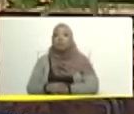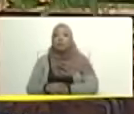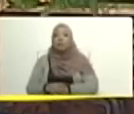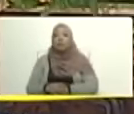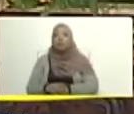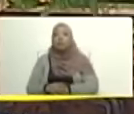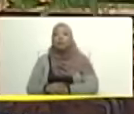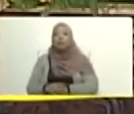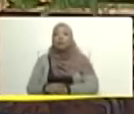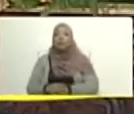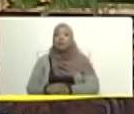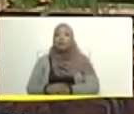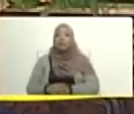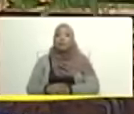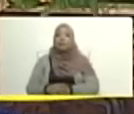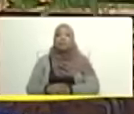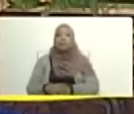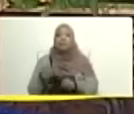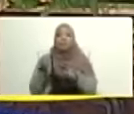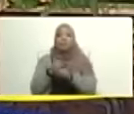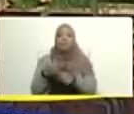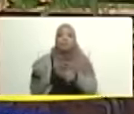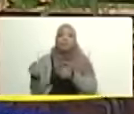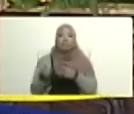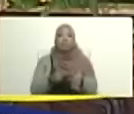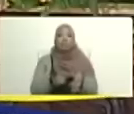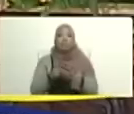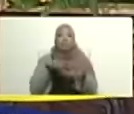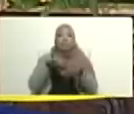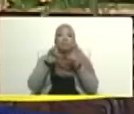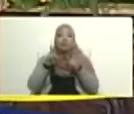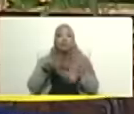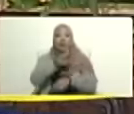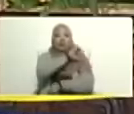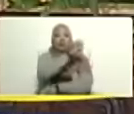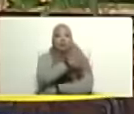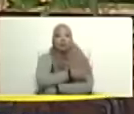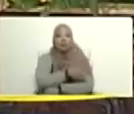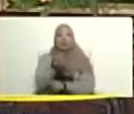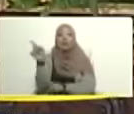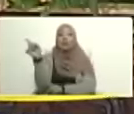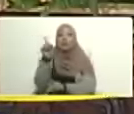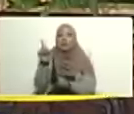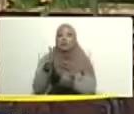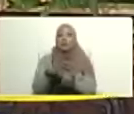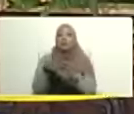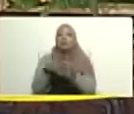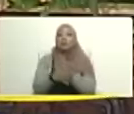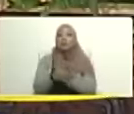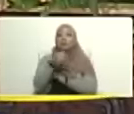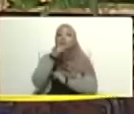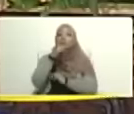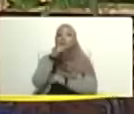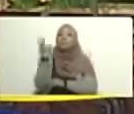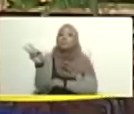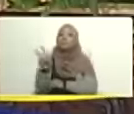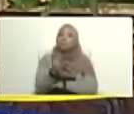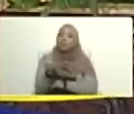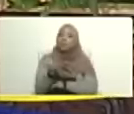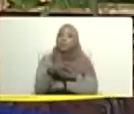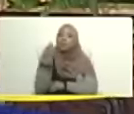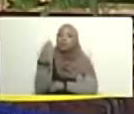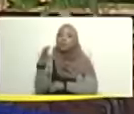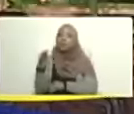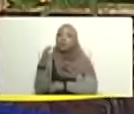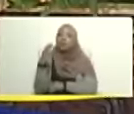a asegurar en ambas vías, energía eléctrica hacia Venezuela, materias primas fósiles hacia